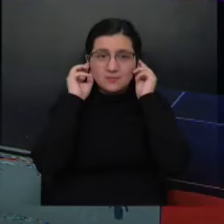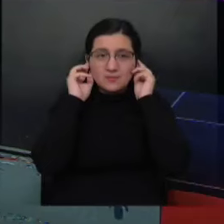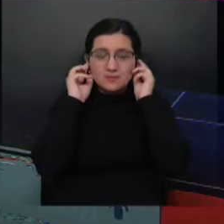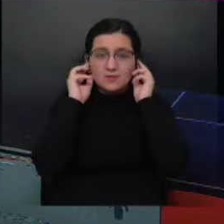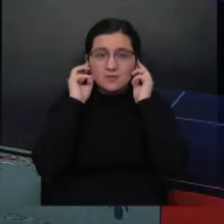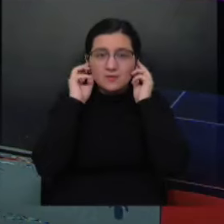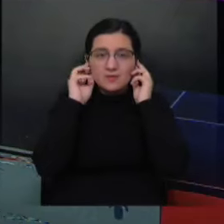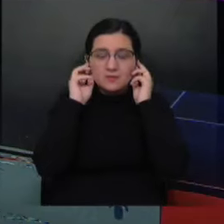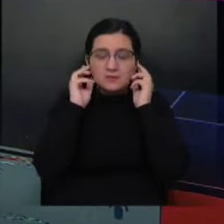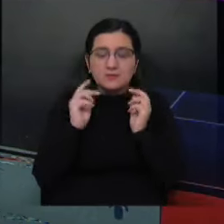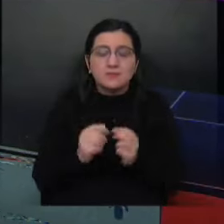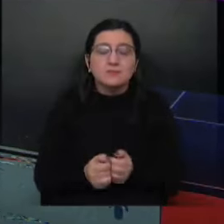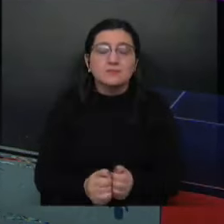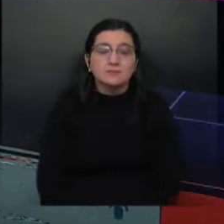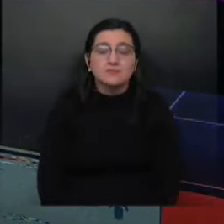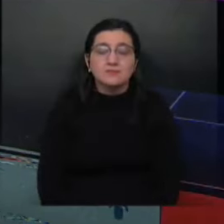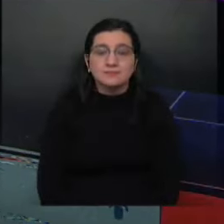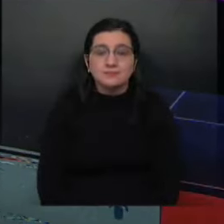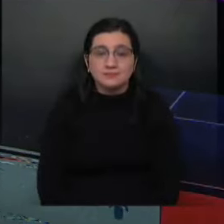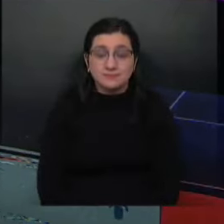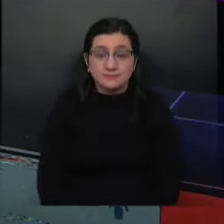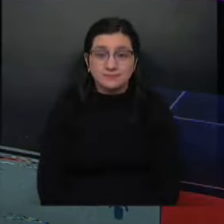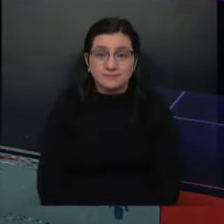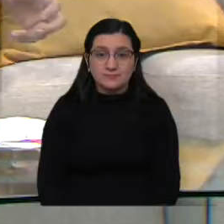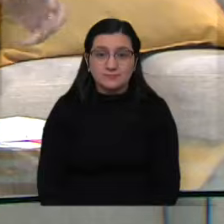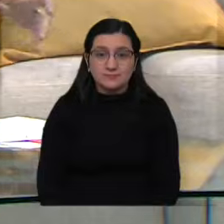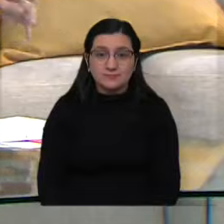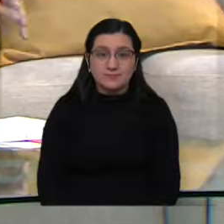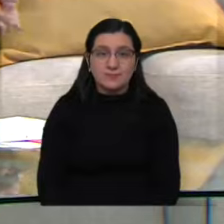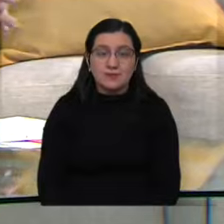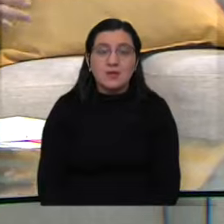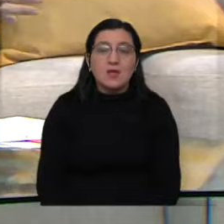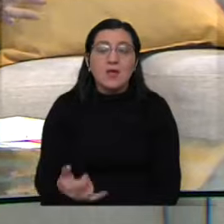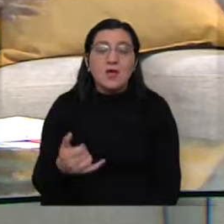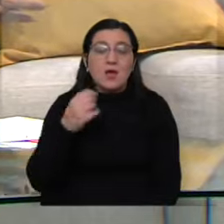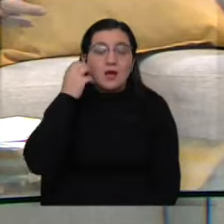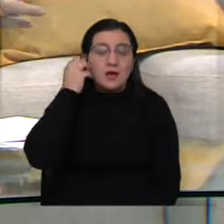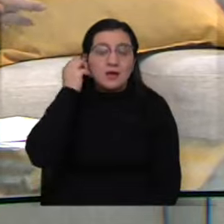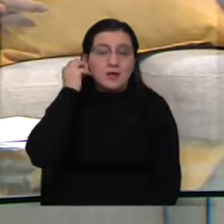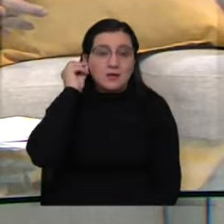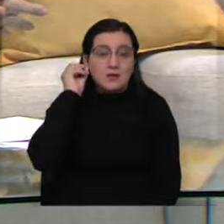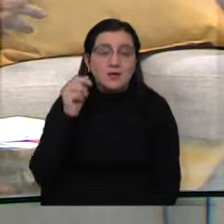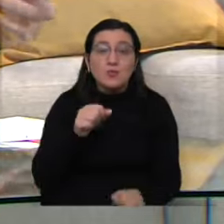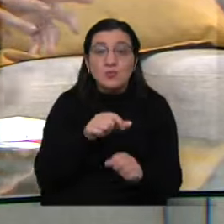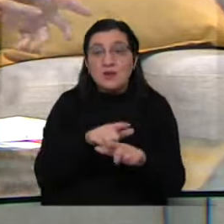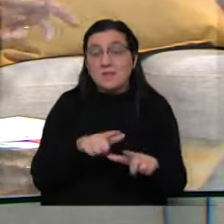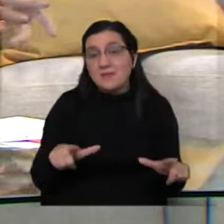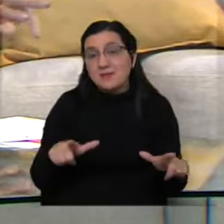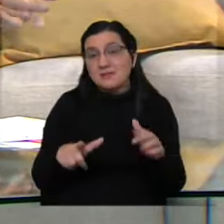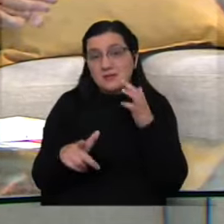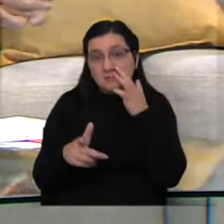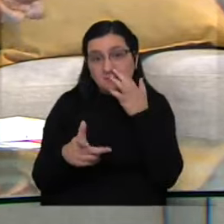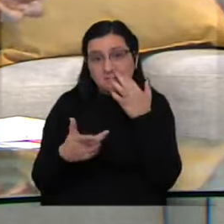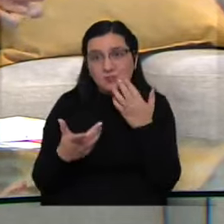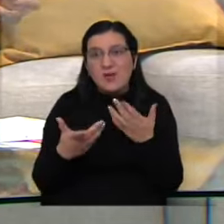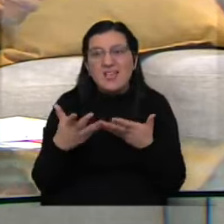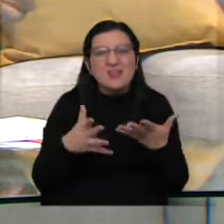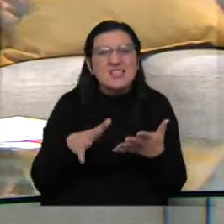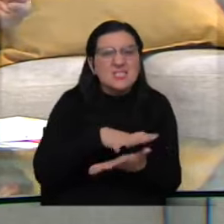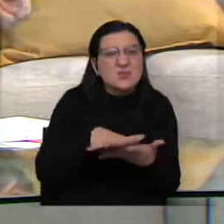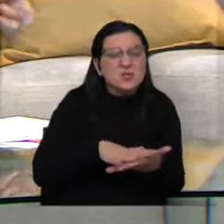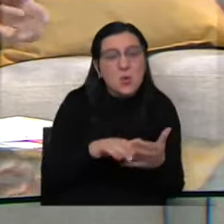veo que todos tenemos a veces una mala ahí como que hace como una limpieza ahí amigo